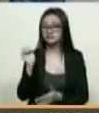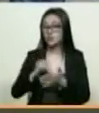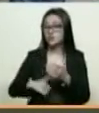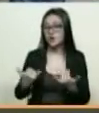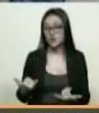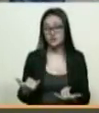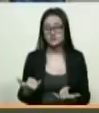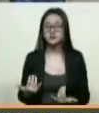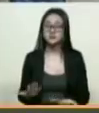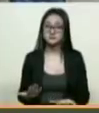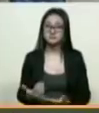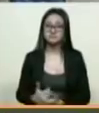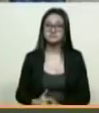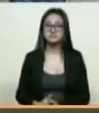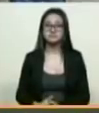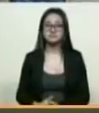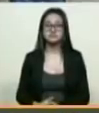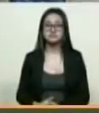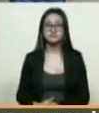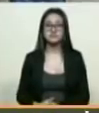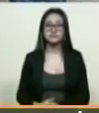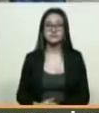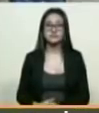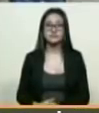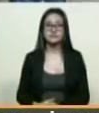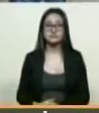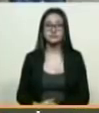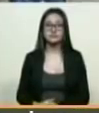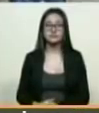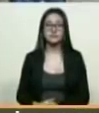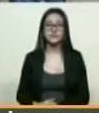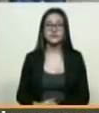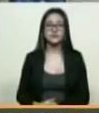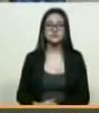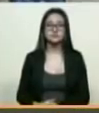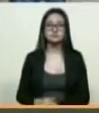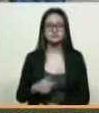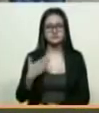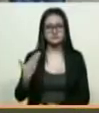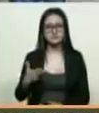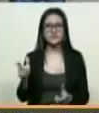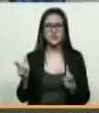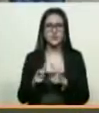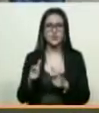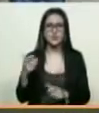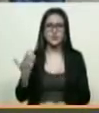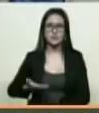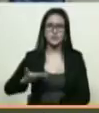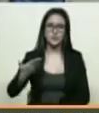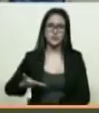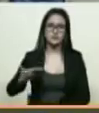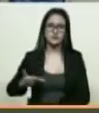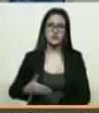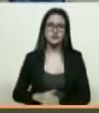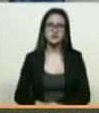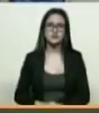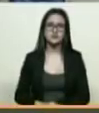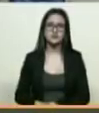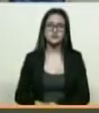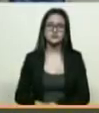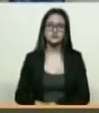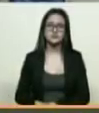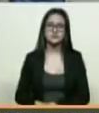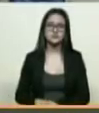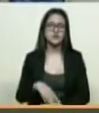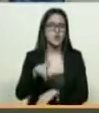momento. Debo decir que fue una reunión muy productiva. Nosotros estamos convencidos